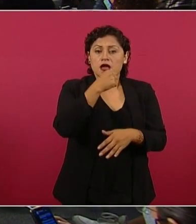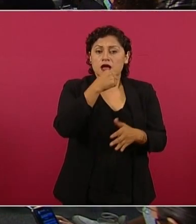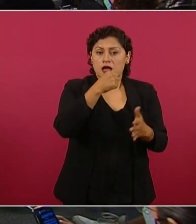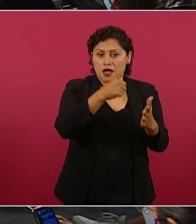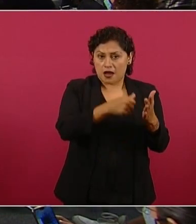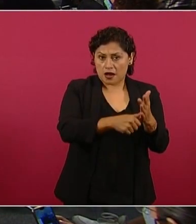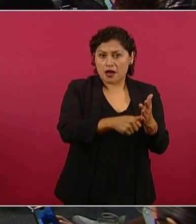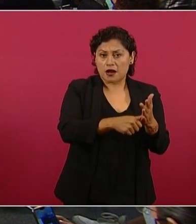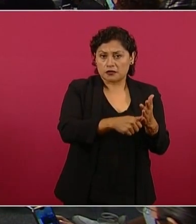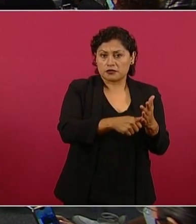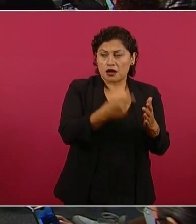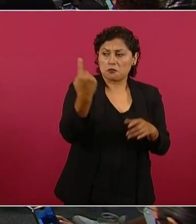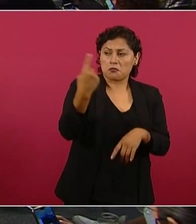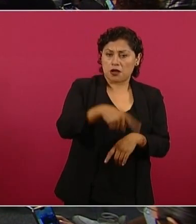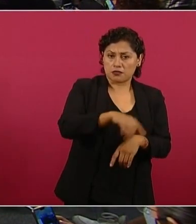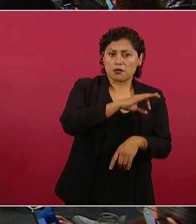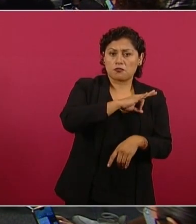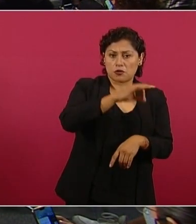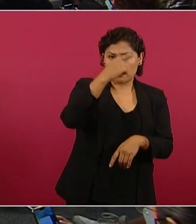para indultar.